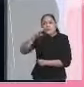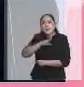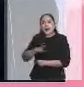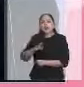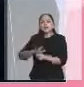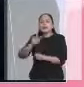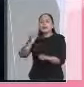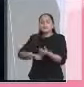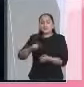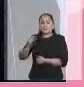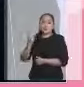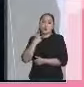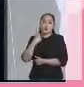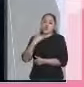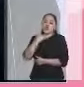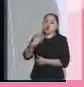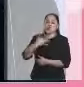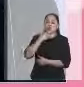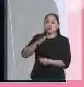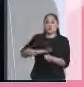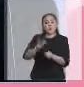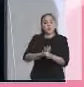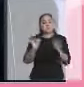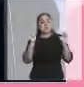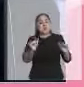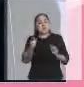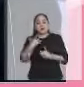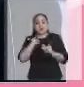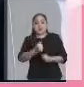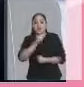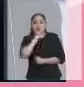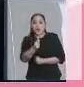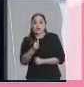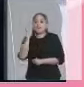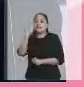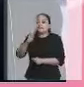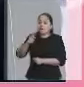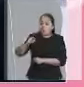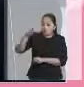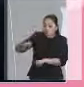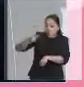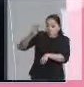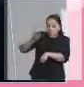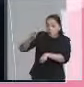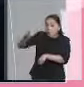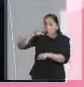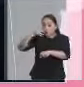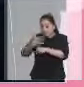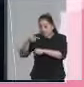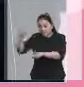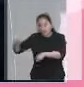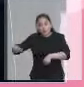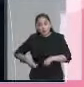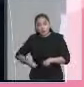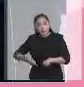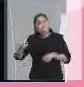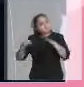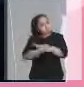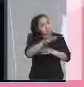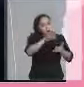político corrupto se sale con la suya y la nueva regla sea el que la hace, la paga. ¿Por qué no se han puesto de acuerdo sobre la